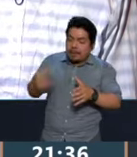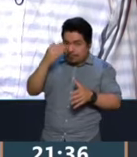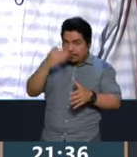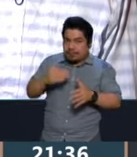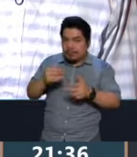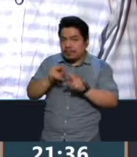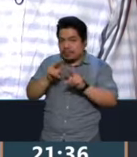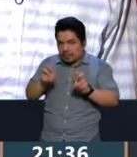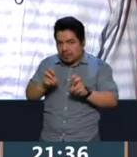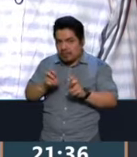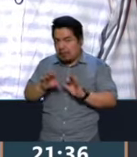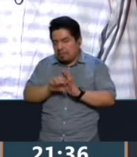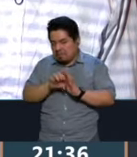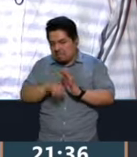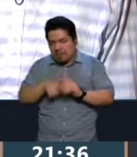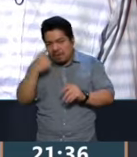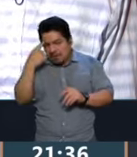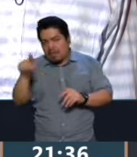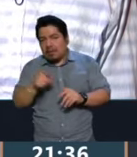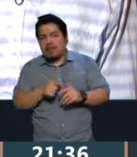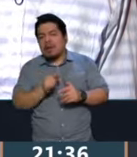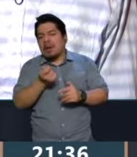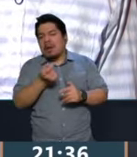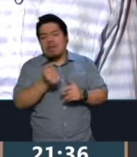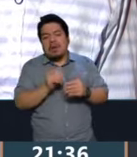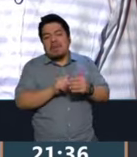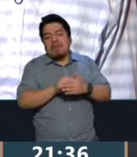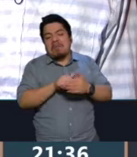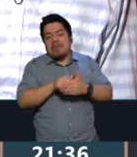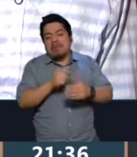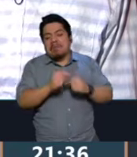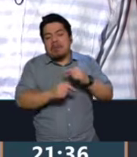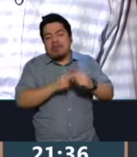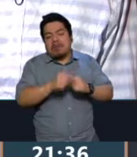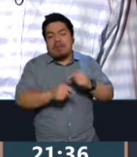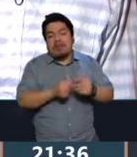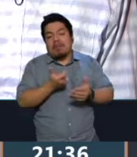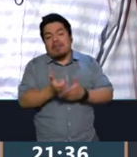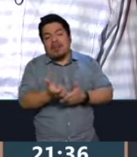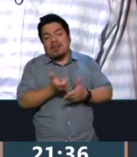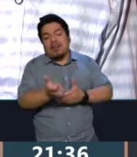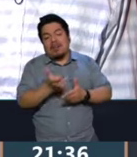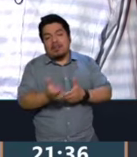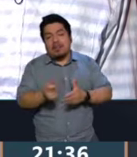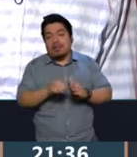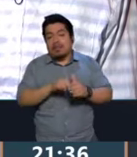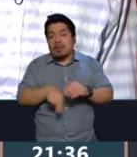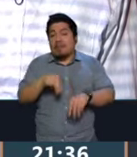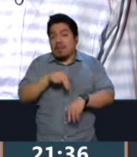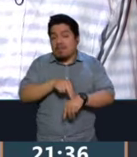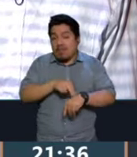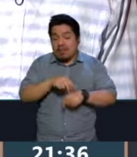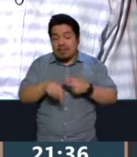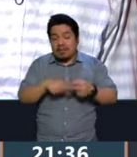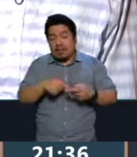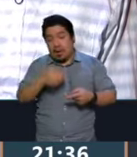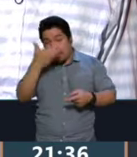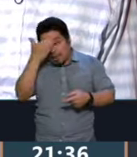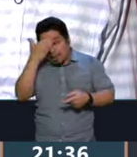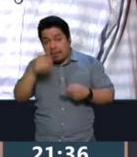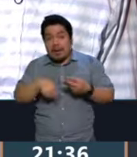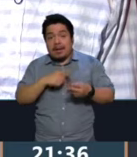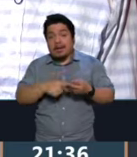temas de dar como facilidades a quienes lo puedan usar sin que necesariamente paguen un boleto del metro, como son los médicos, como son las enfermeras, como